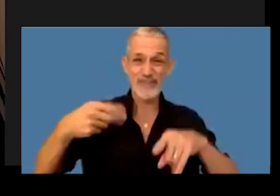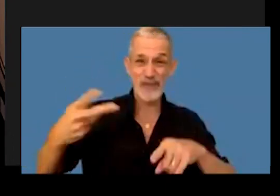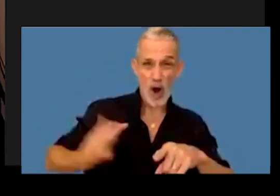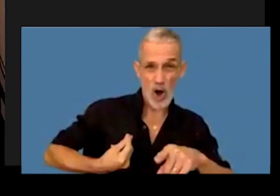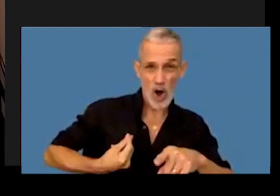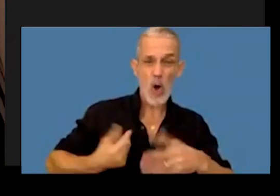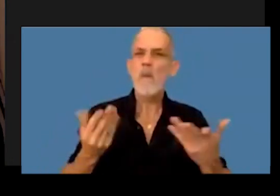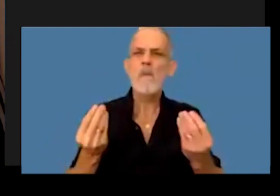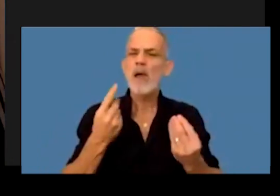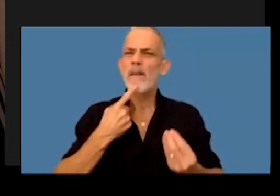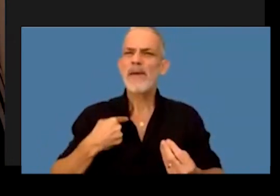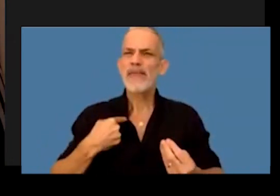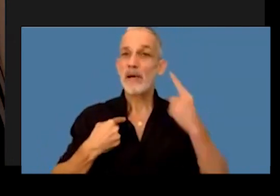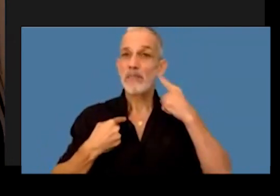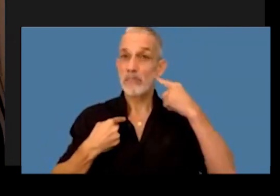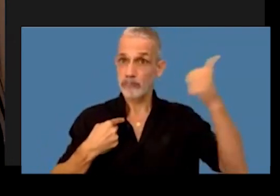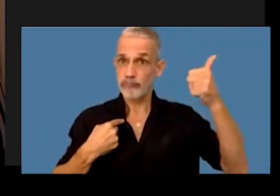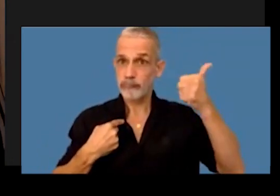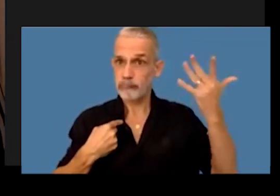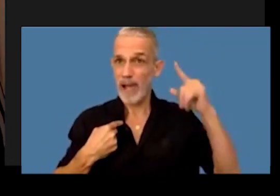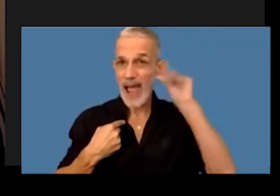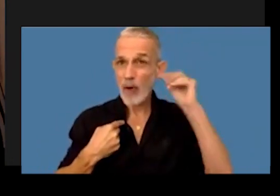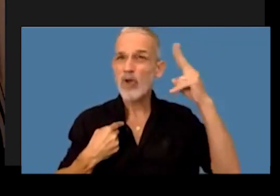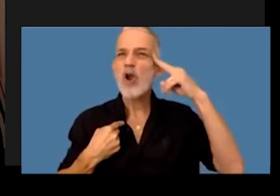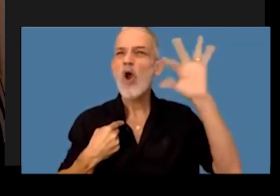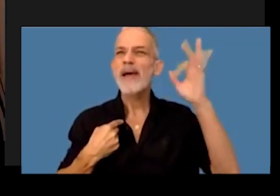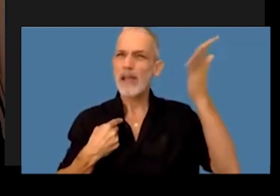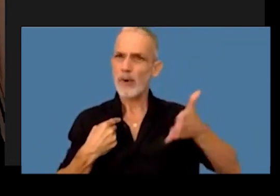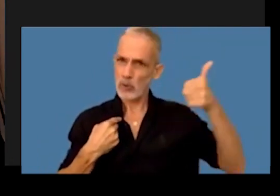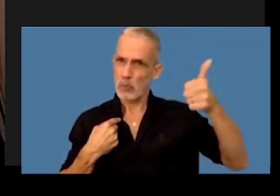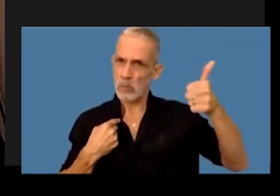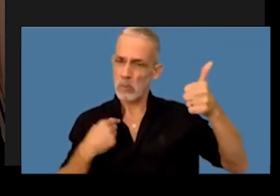me digan que del otro tiene un 90% de audición?